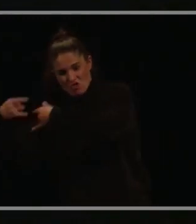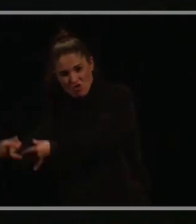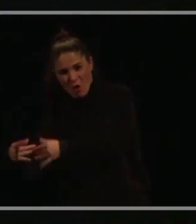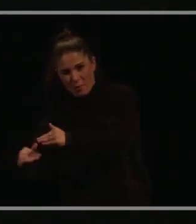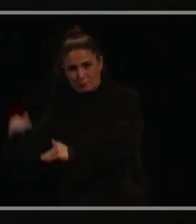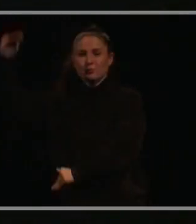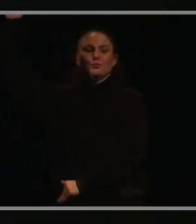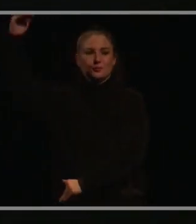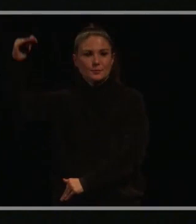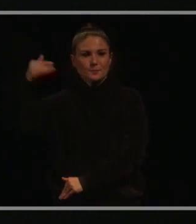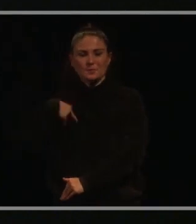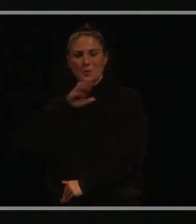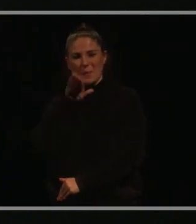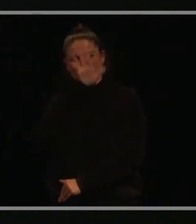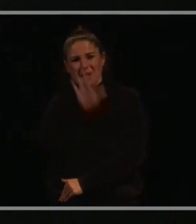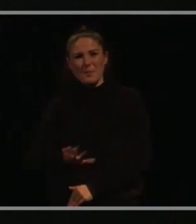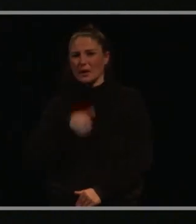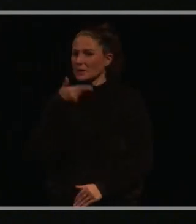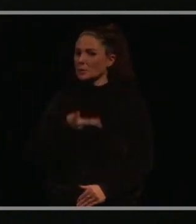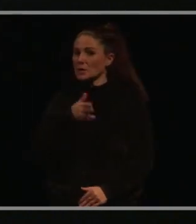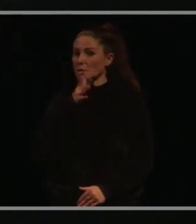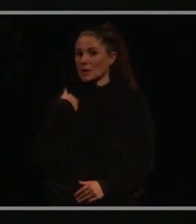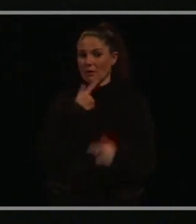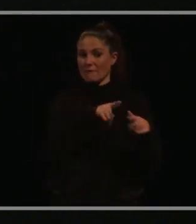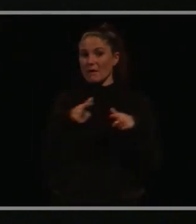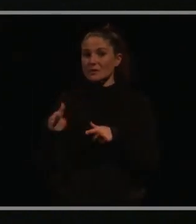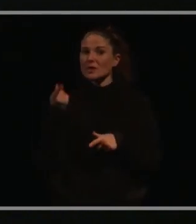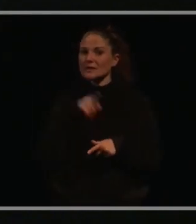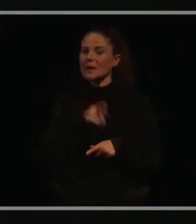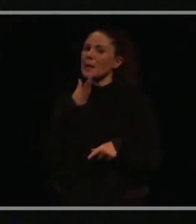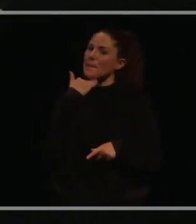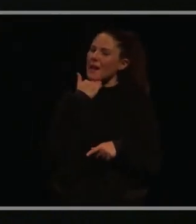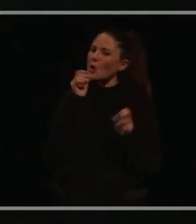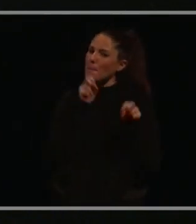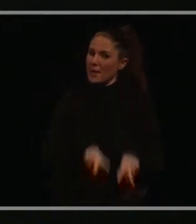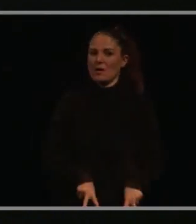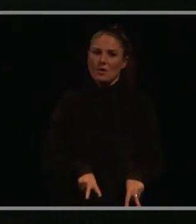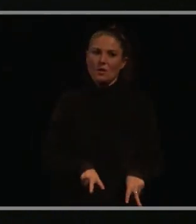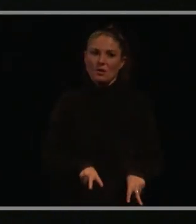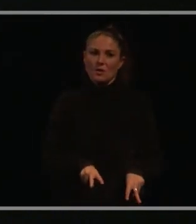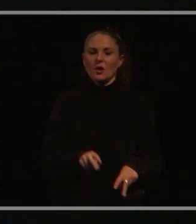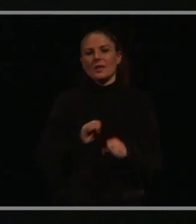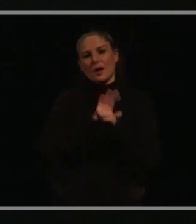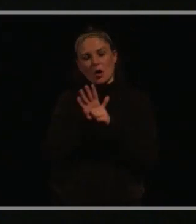interesante esta imagen porque además estos factores son también factores de riesgo de empeoramiento